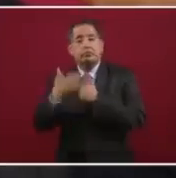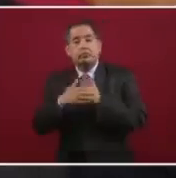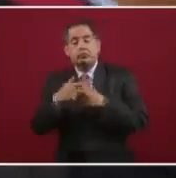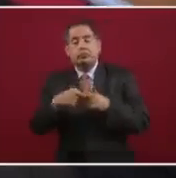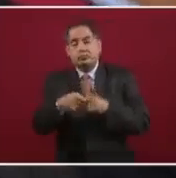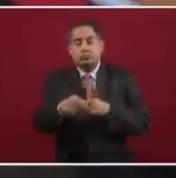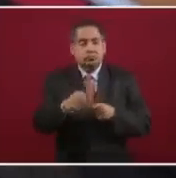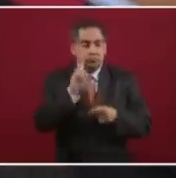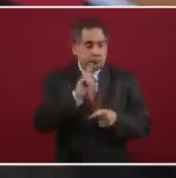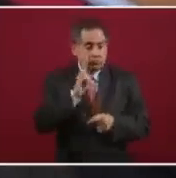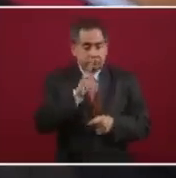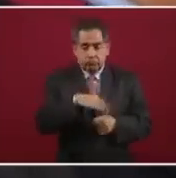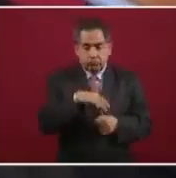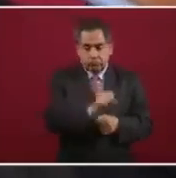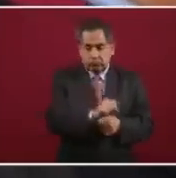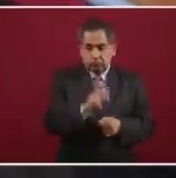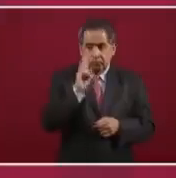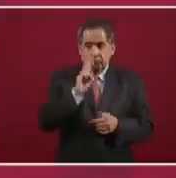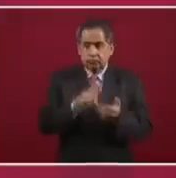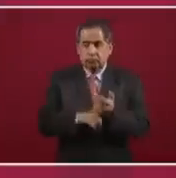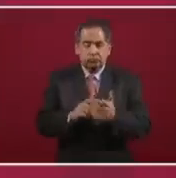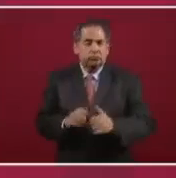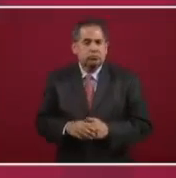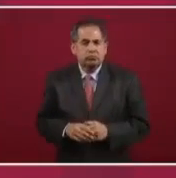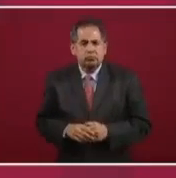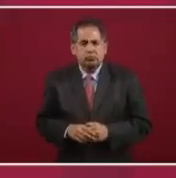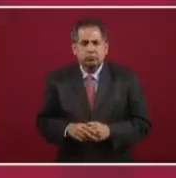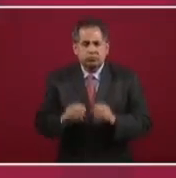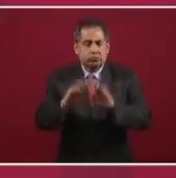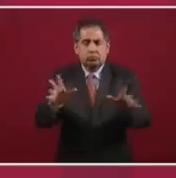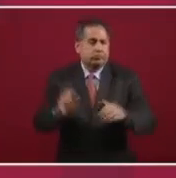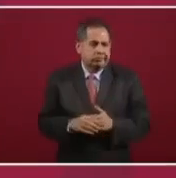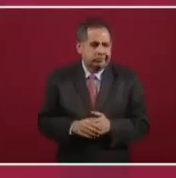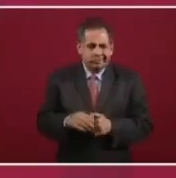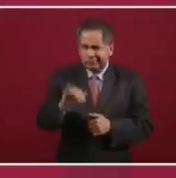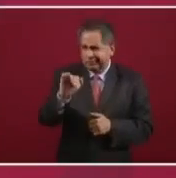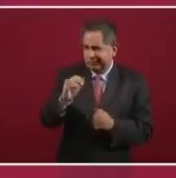intentar agarrar a Ovidio. Sí, no puede haber